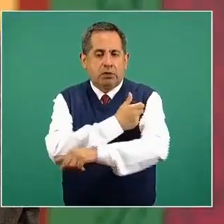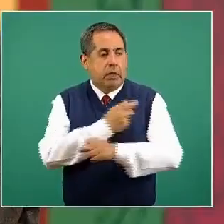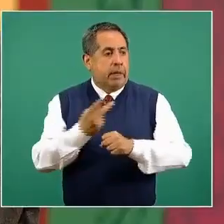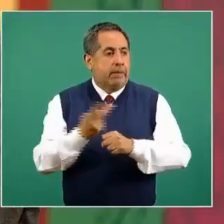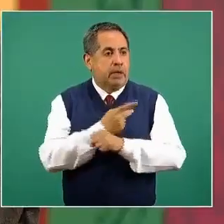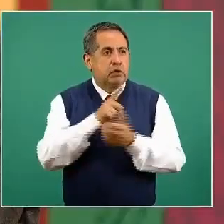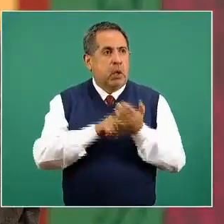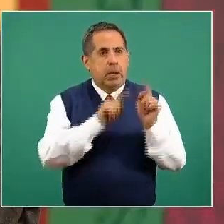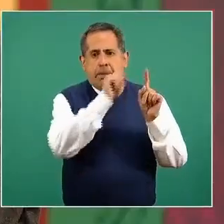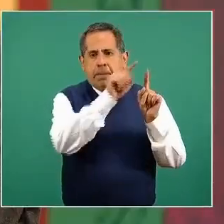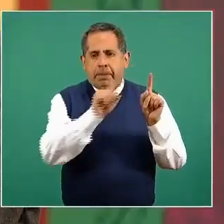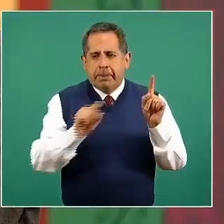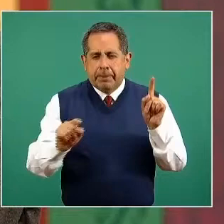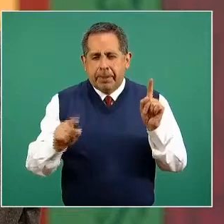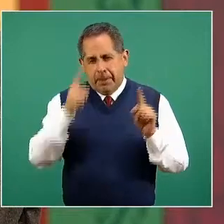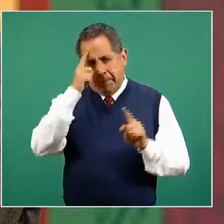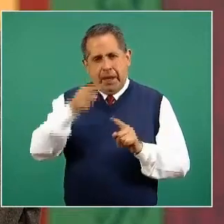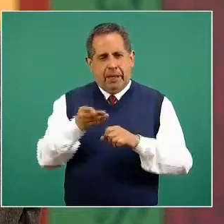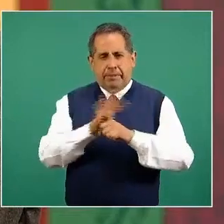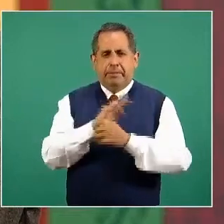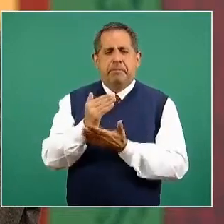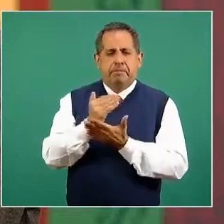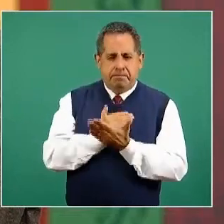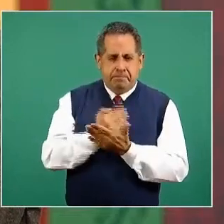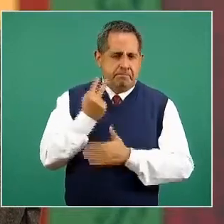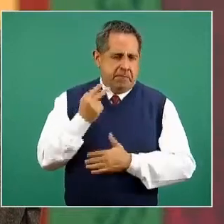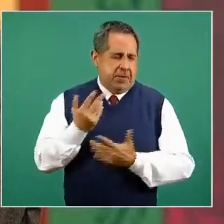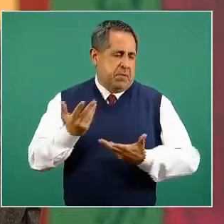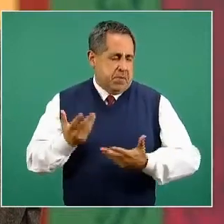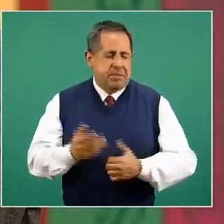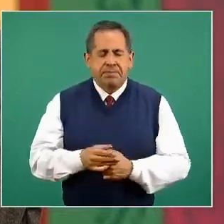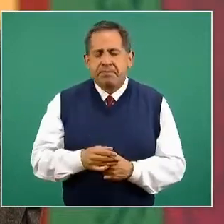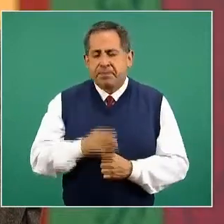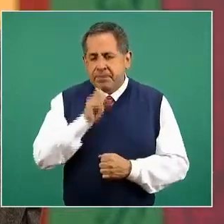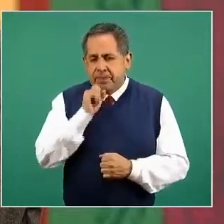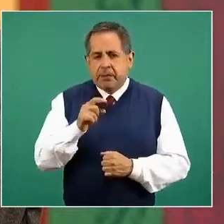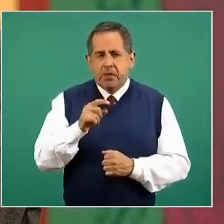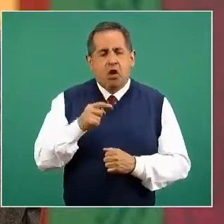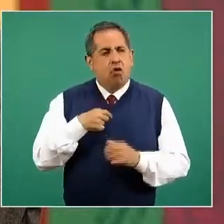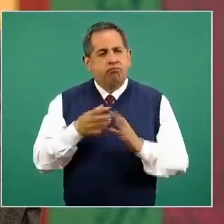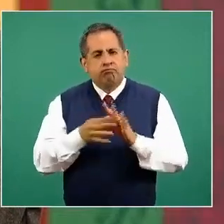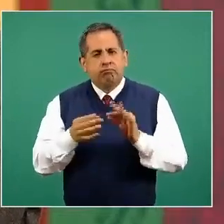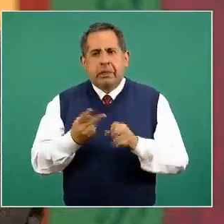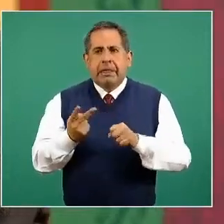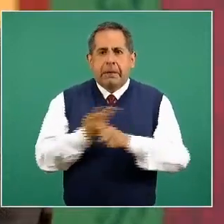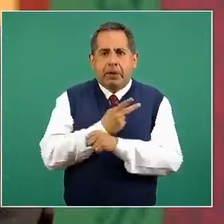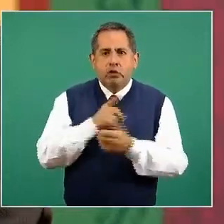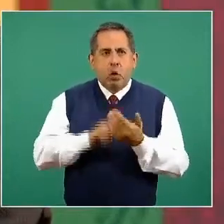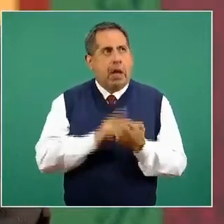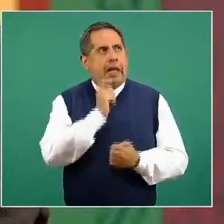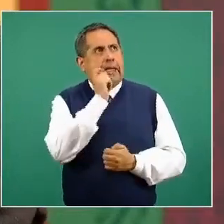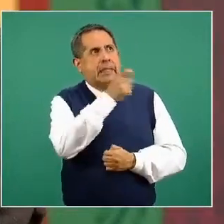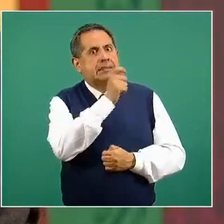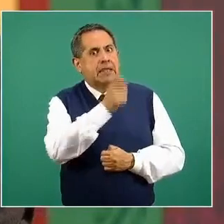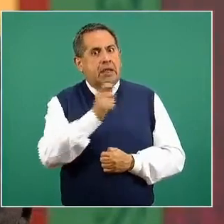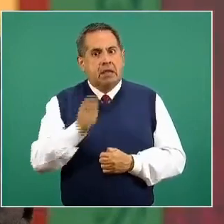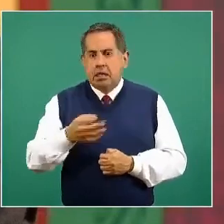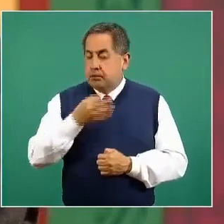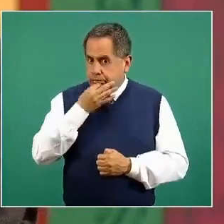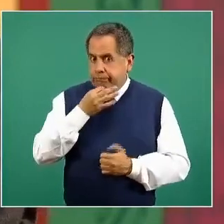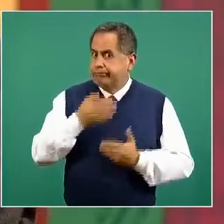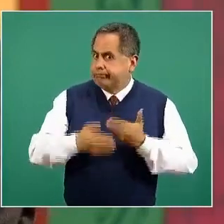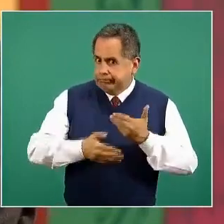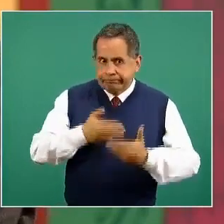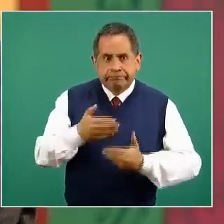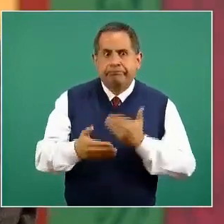para prevenir COVID-19 en México, y veremos que seguimos ya a una velocidad continua